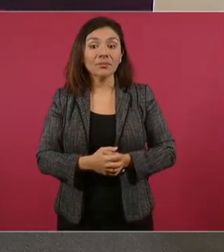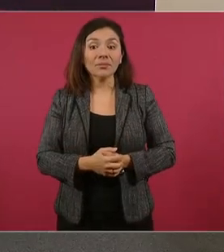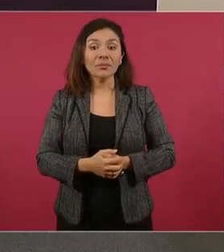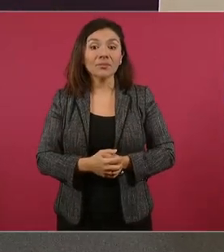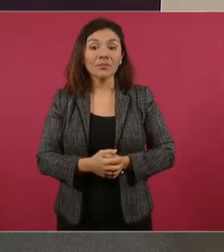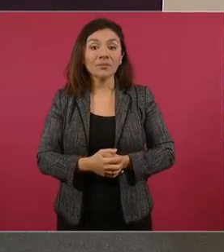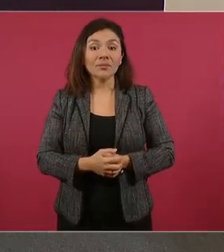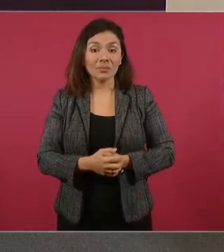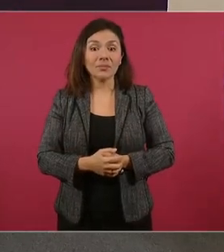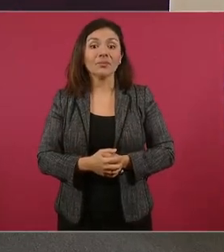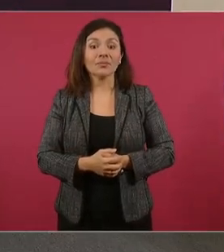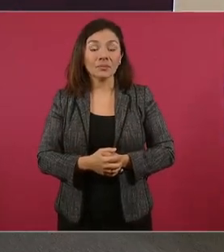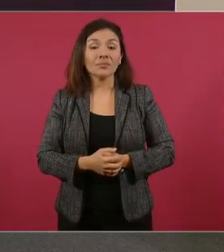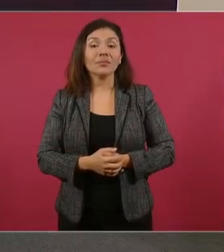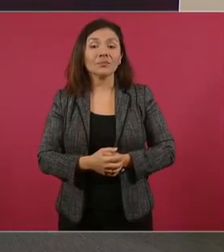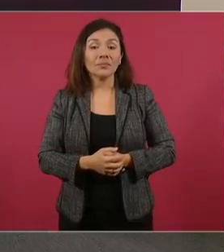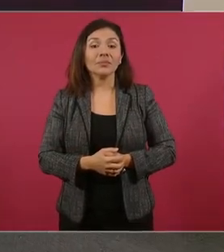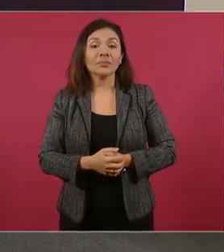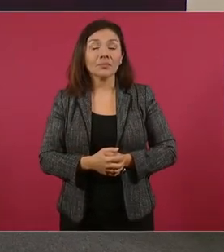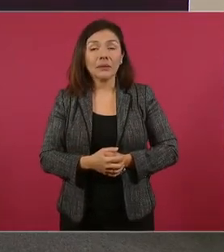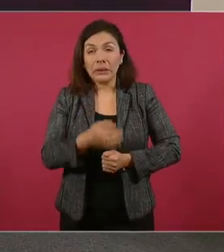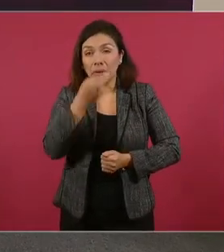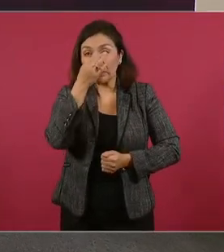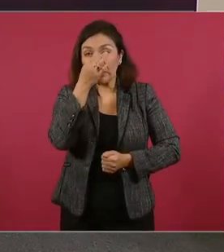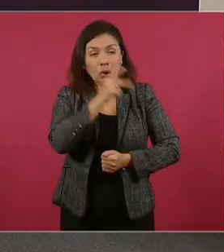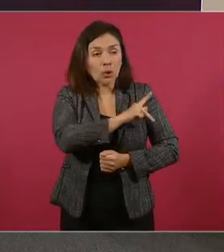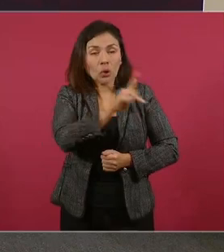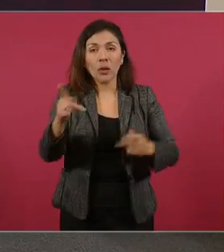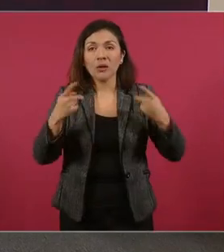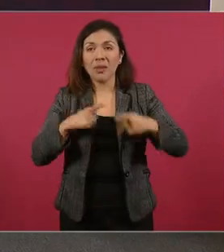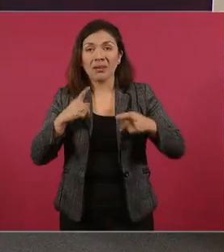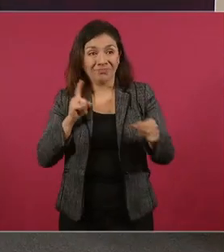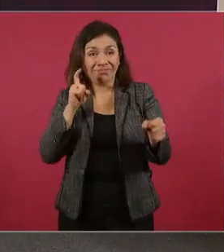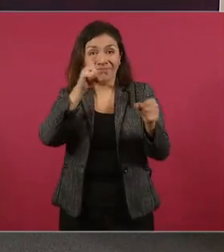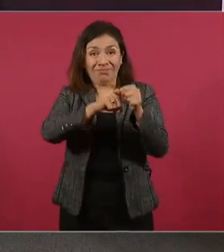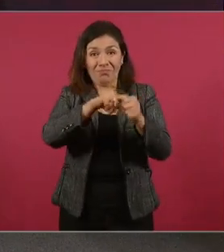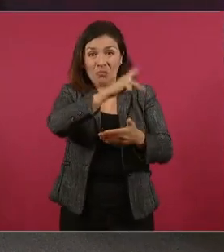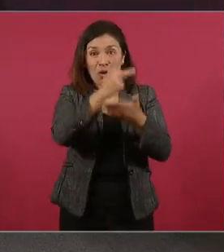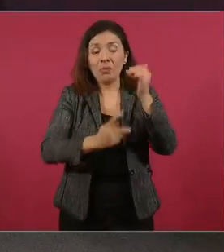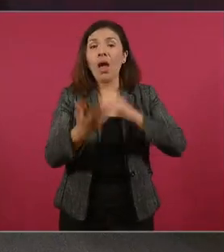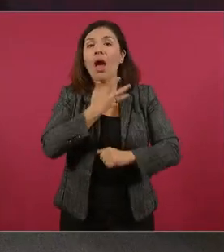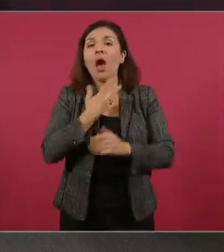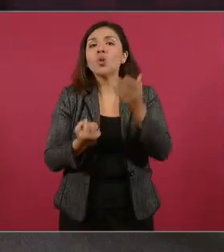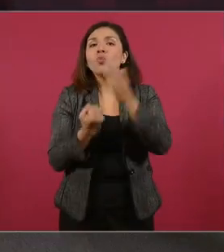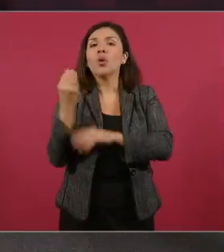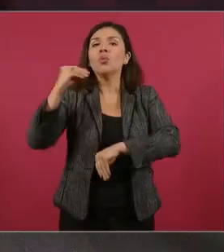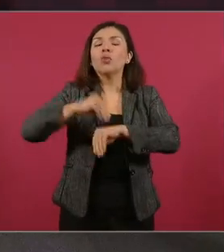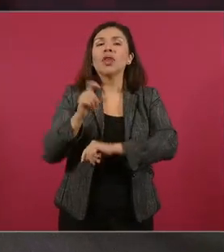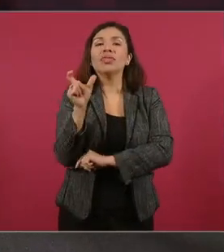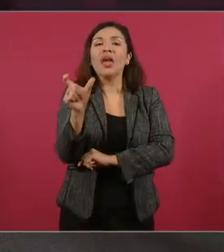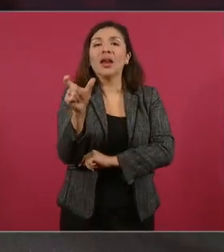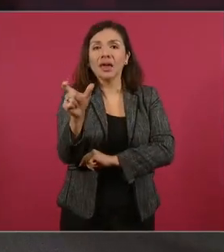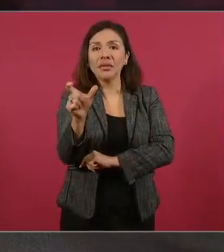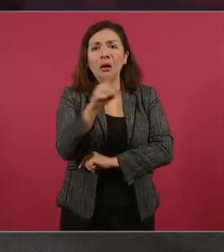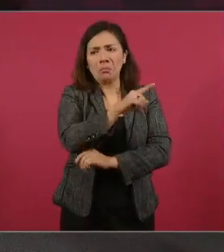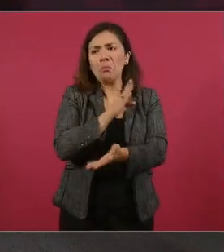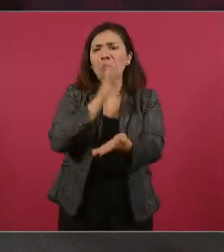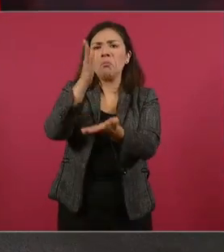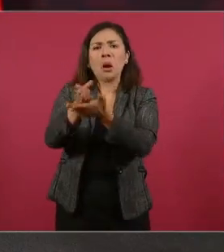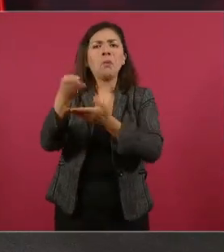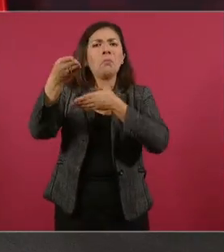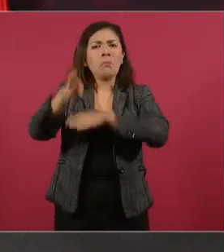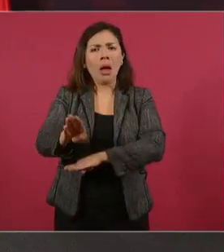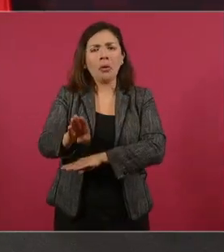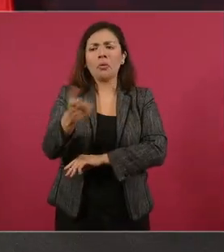Ya casi todos los beneficiarios de los programas de bienestar tienen su tarjeta, van a la sucursal del Banco del